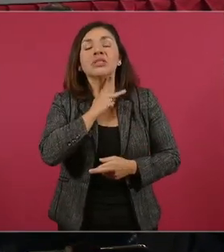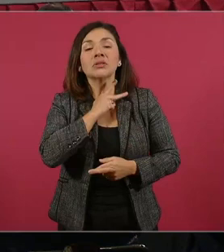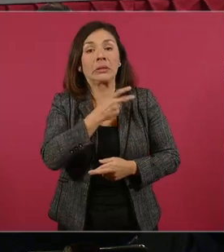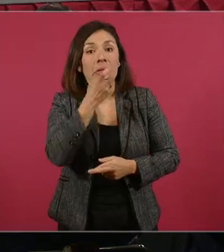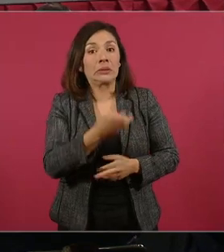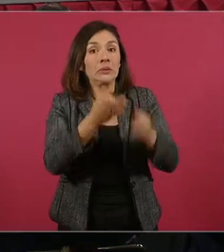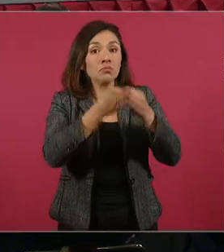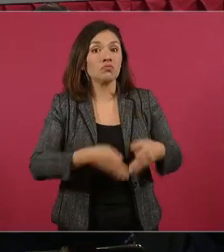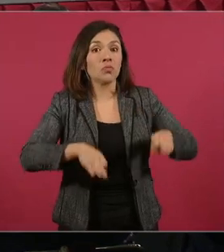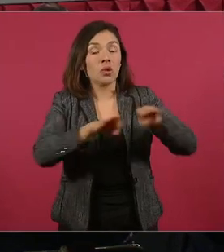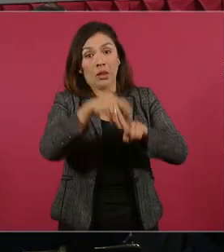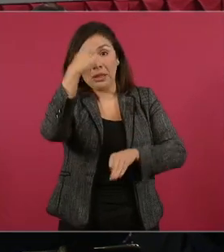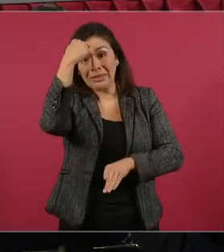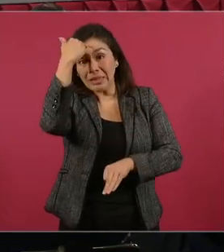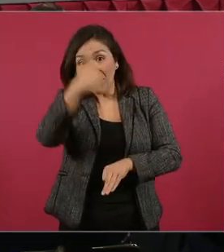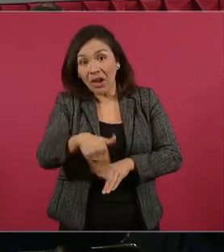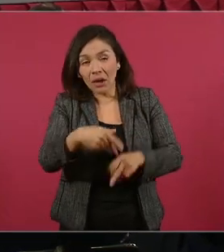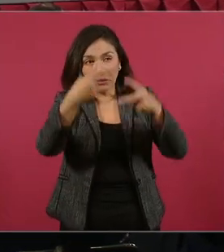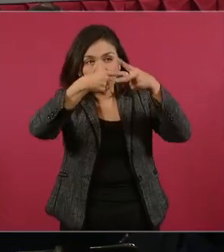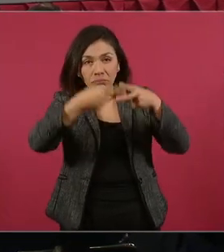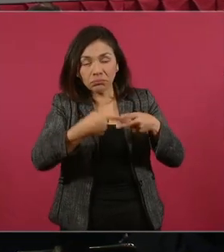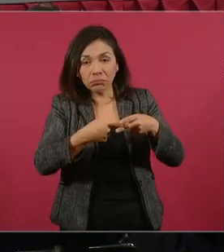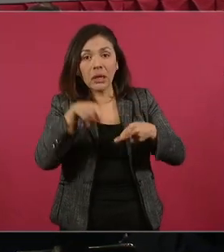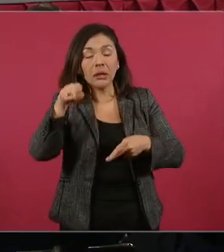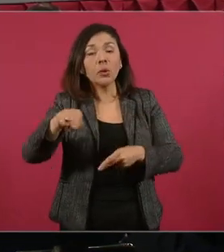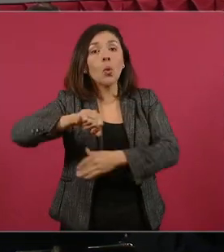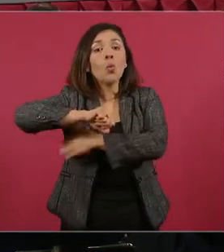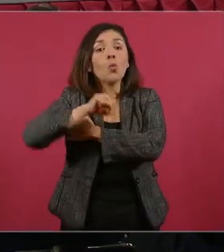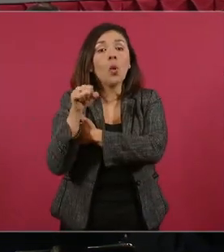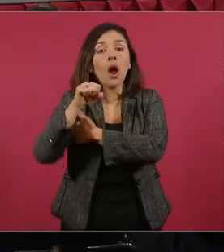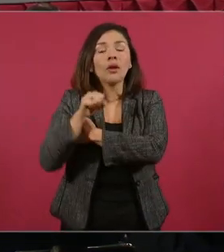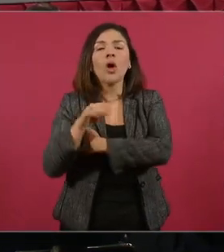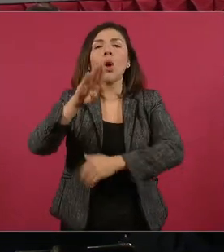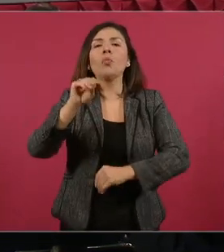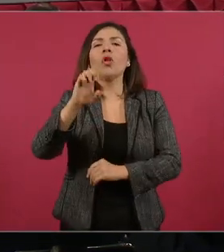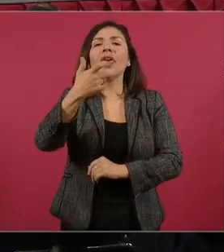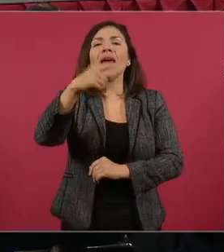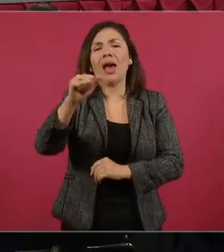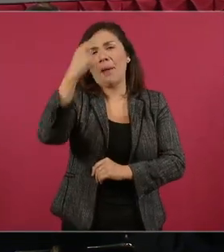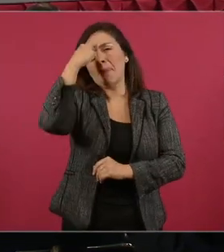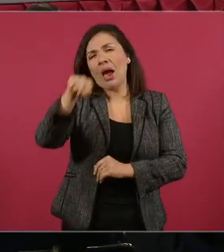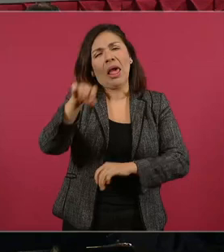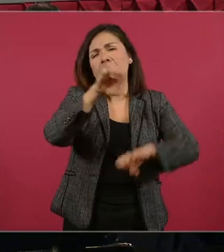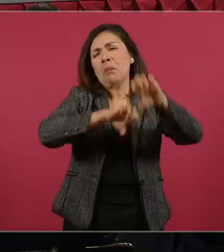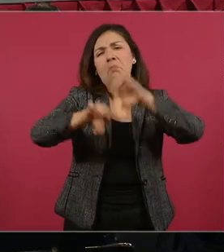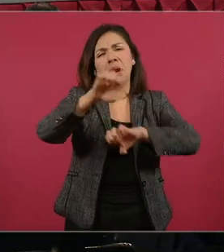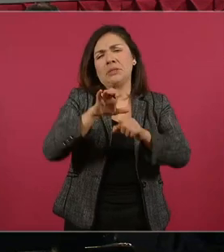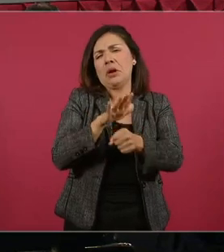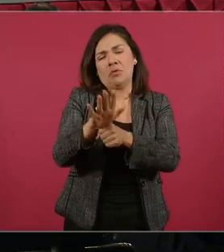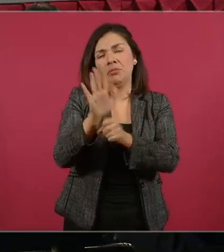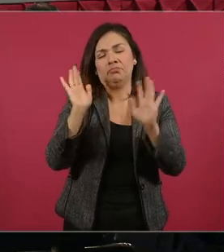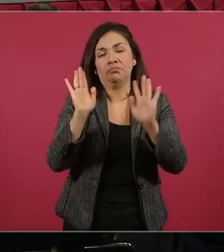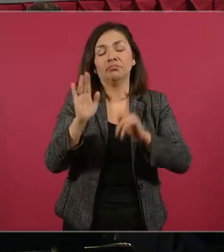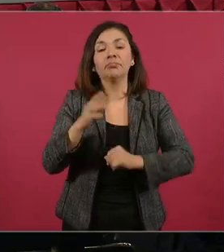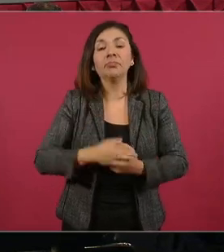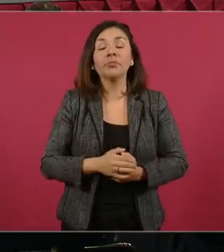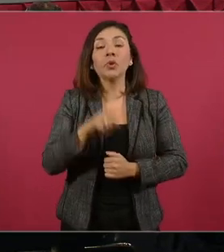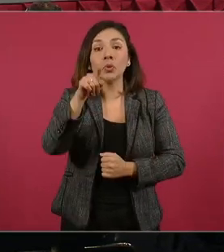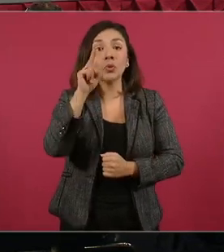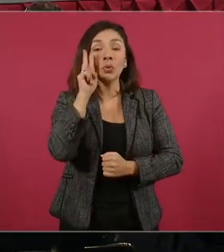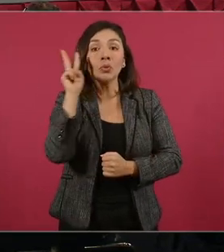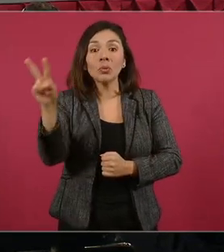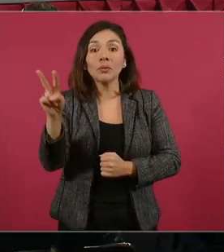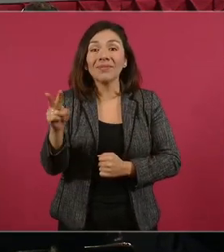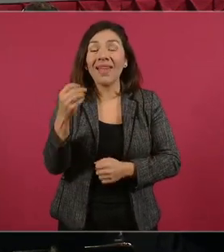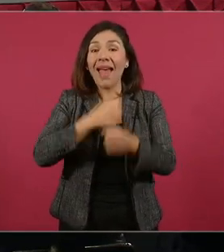cualquier petrolera. Este es el almacén, esta es la bodega de cualquier empresa. Y aquí vemos cómo